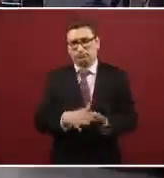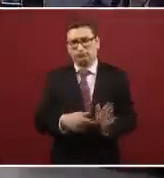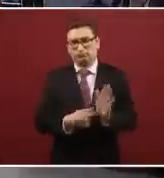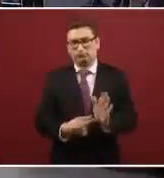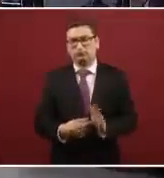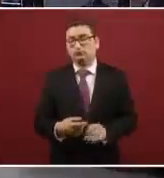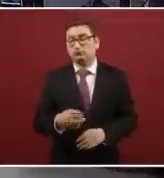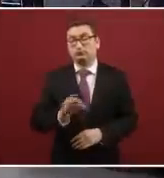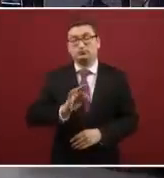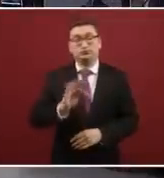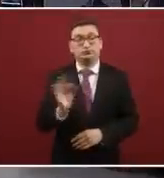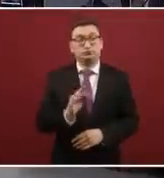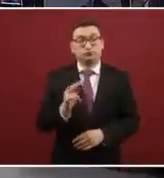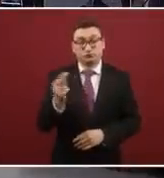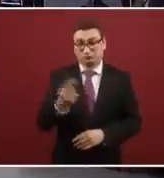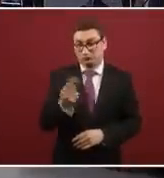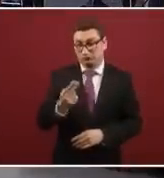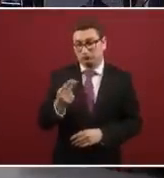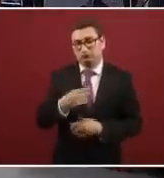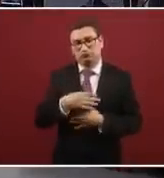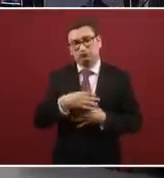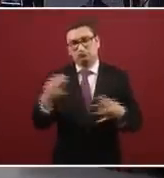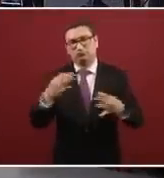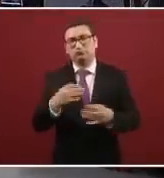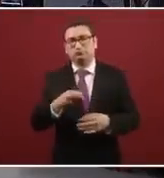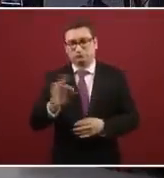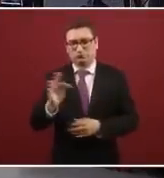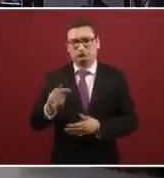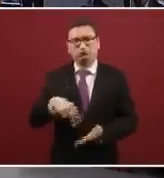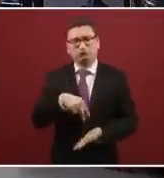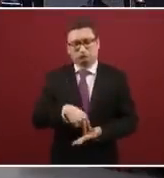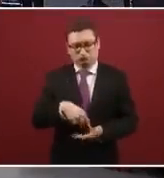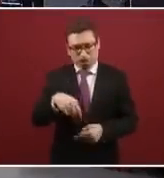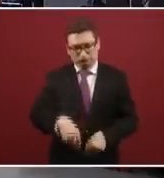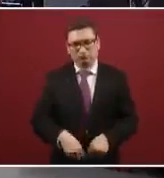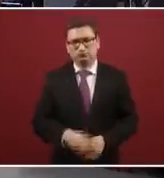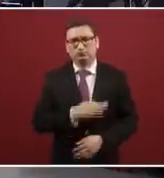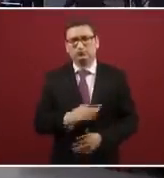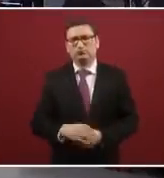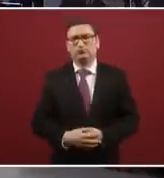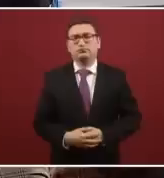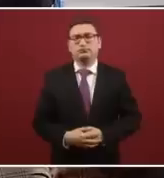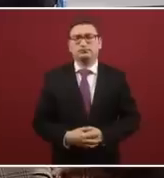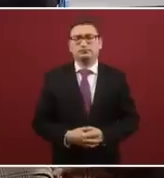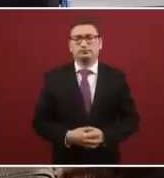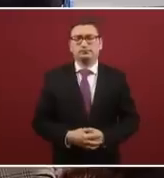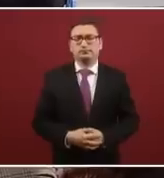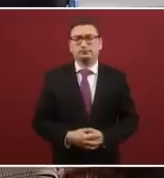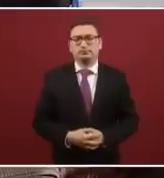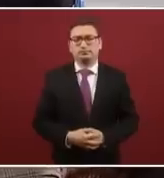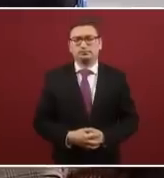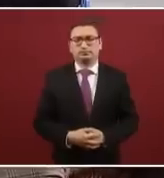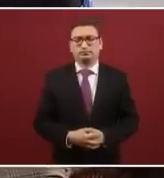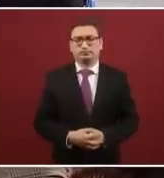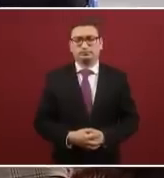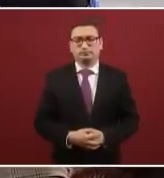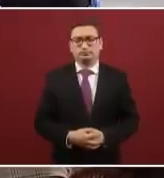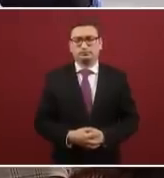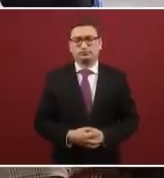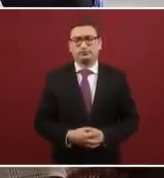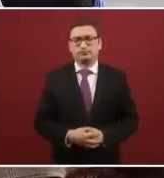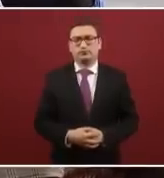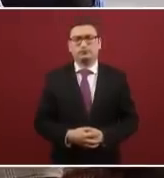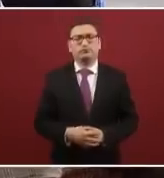necesario que informe aquí con ustedes qué están